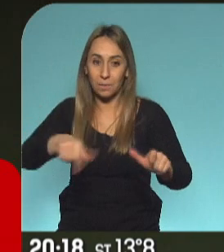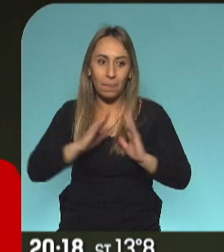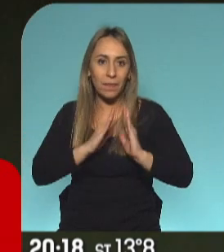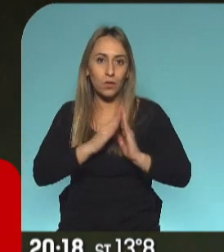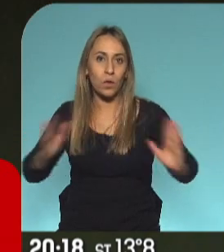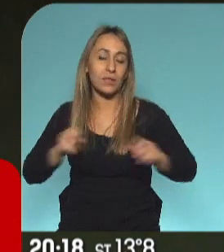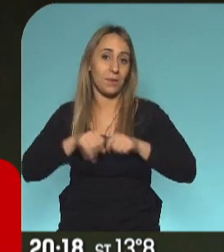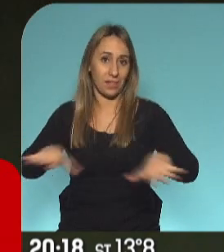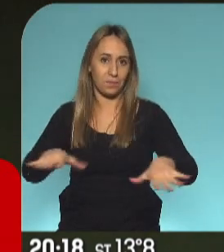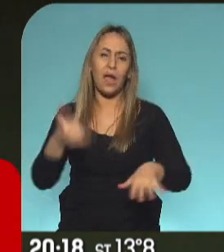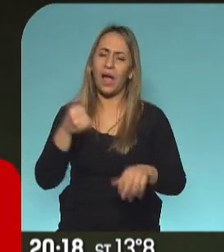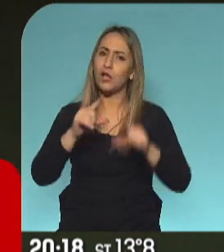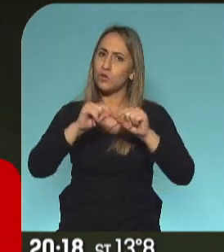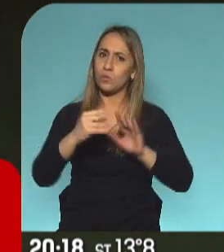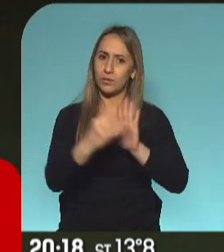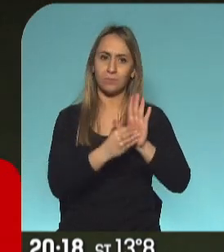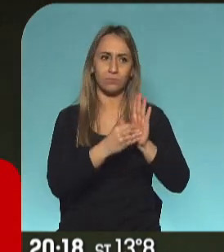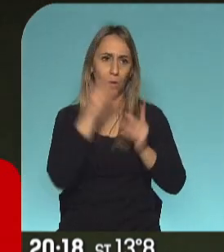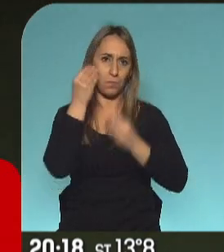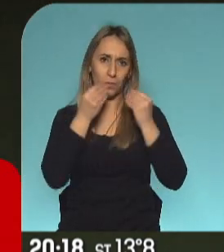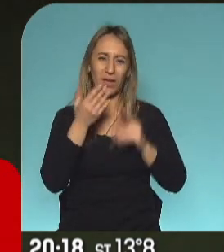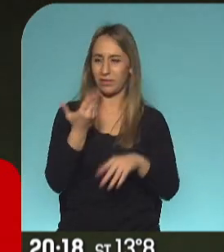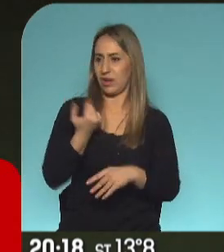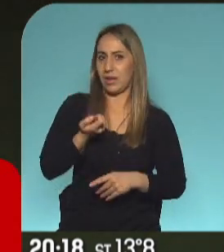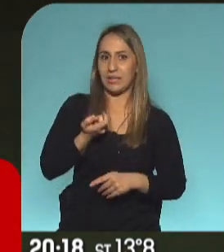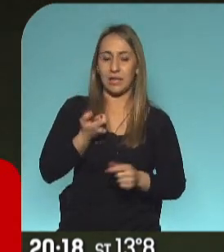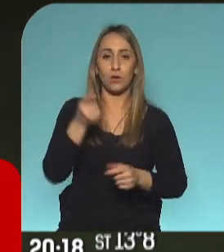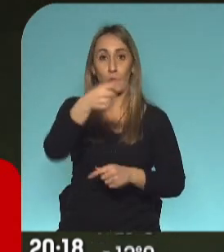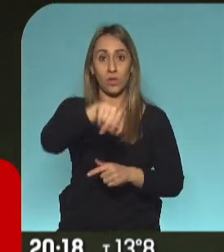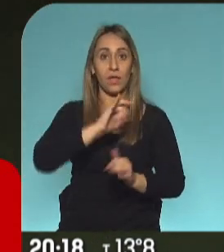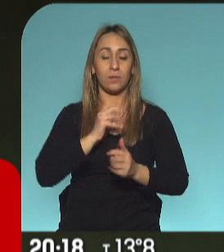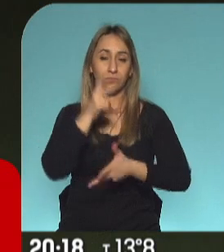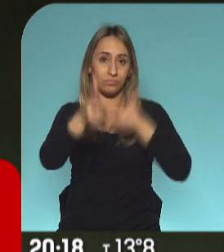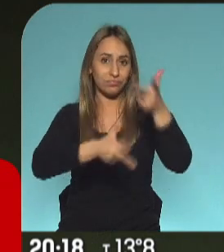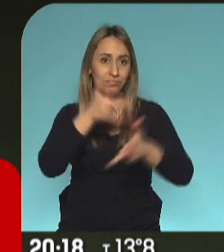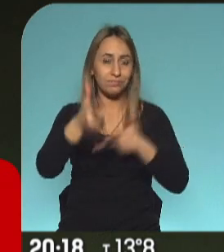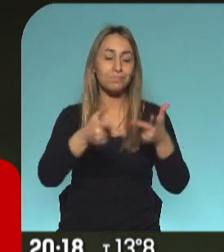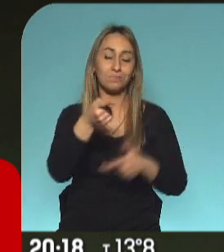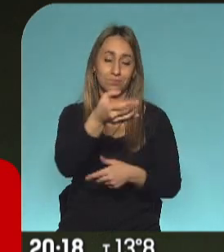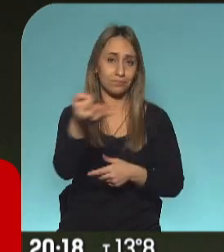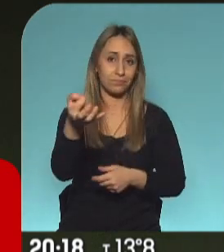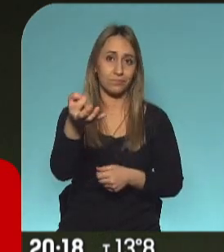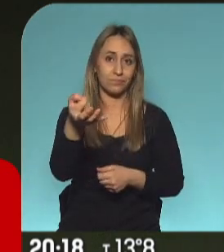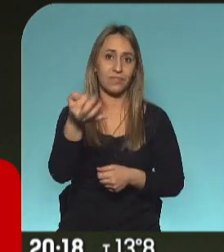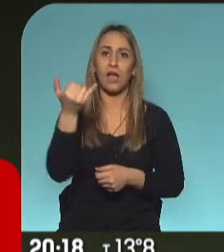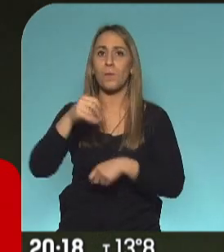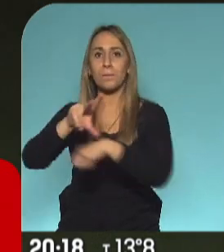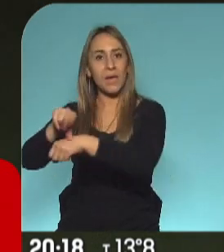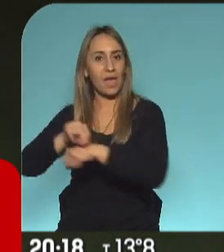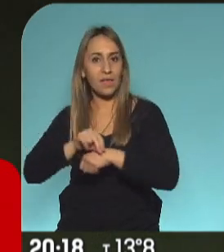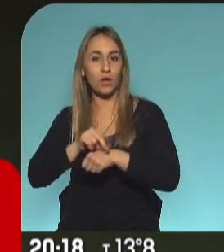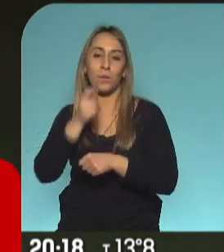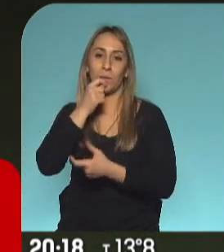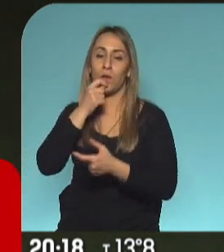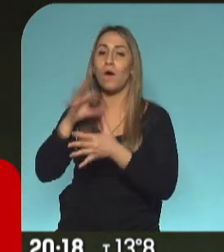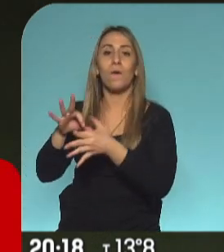Y hay cifras preocupantes, recién los escuchábamos a ustedes hablar desde el piso al respecto. Y según la Federación de Médicos, por ejemplo, la Federación